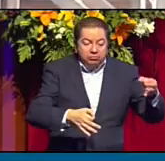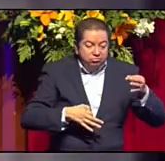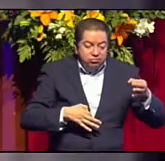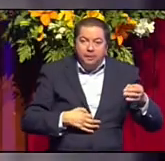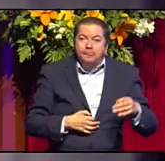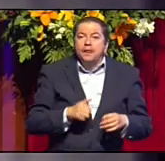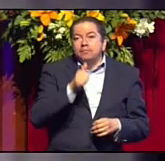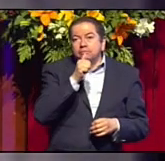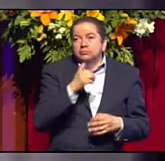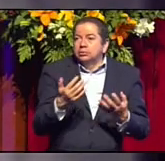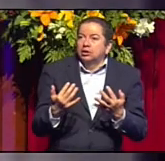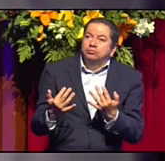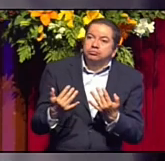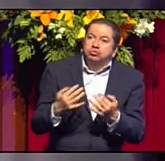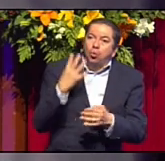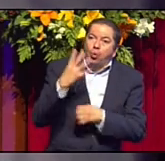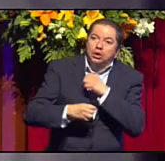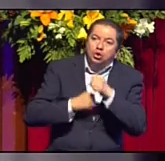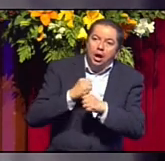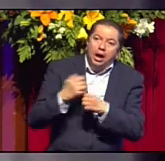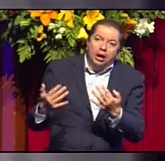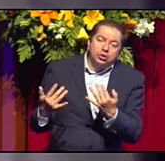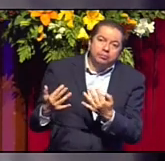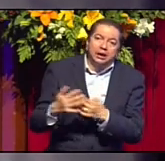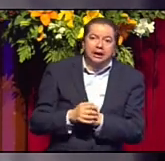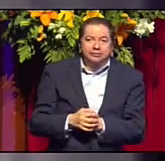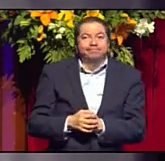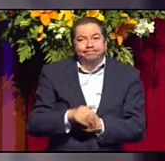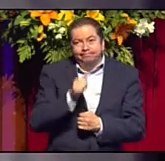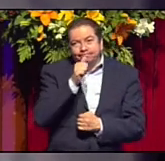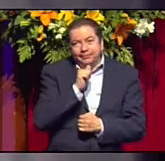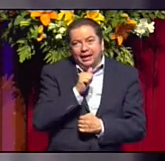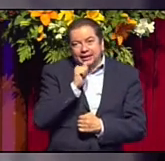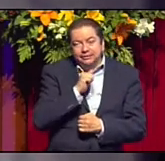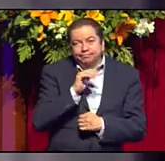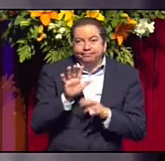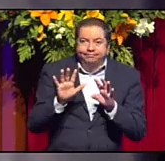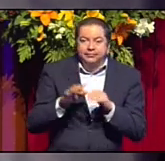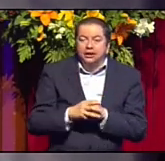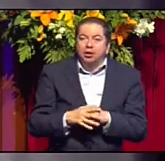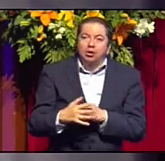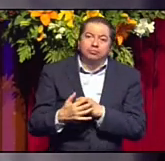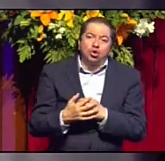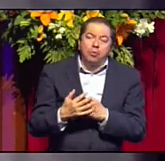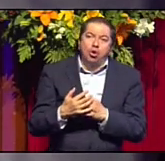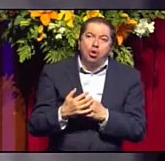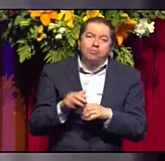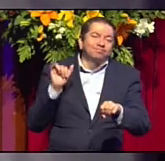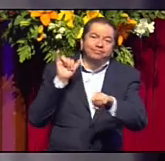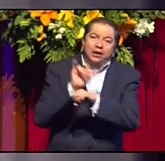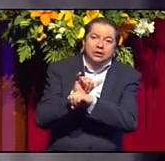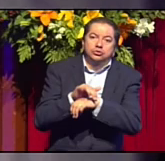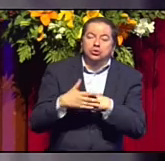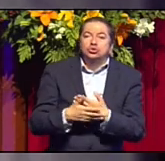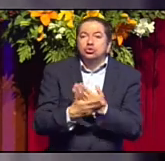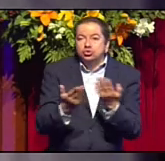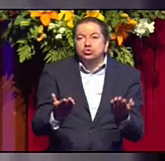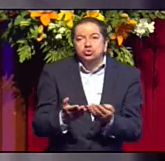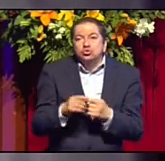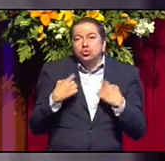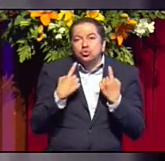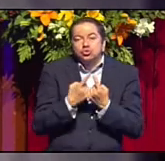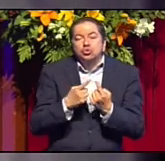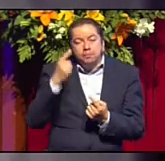engañando. Tenemos un Seremi que tiene todo el compromiso, pero todo el compromiso, José Manuel Peralta, en que efectivamente lo vamos a